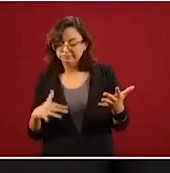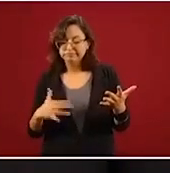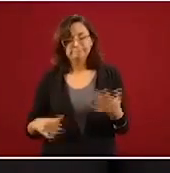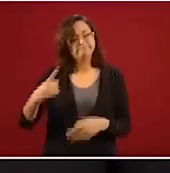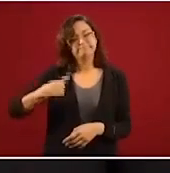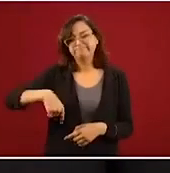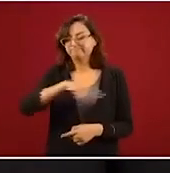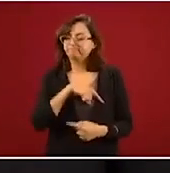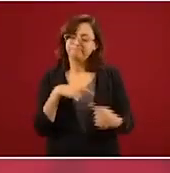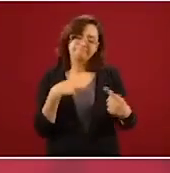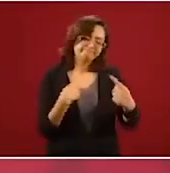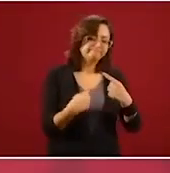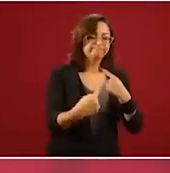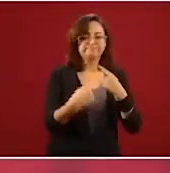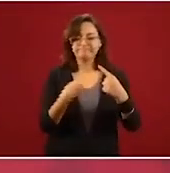con